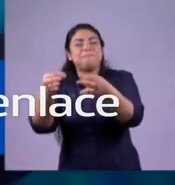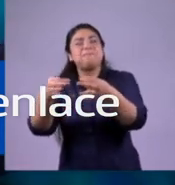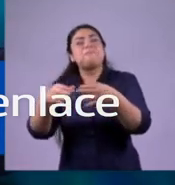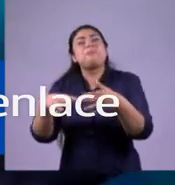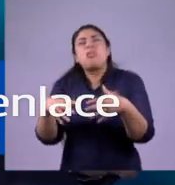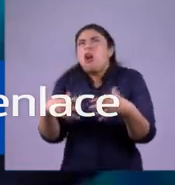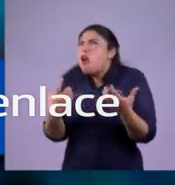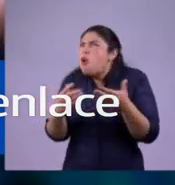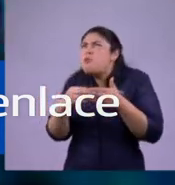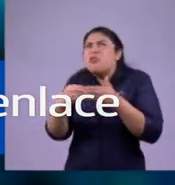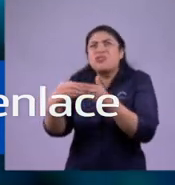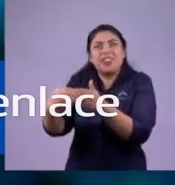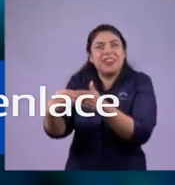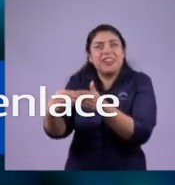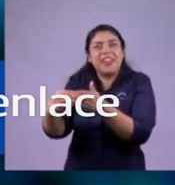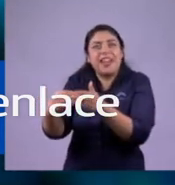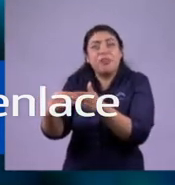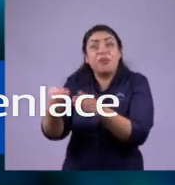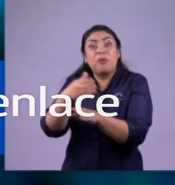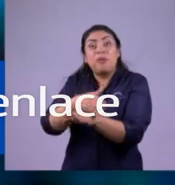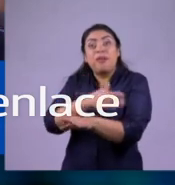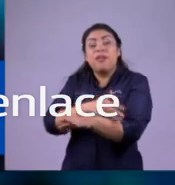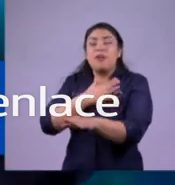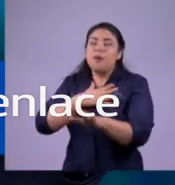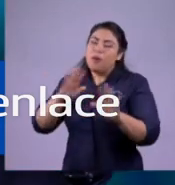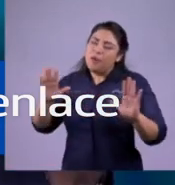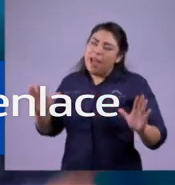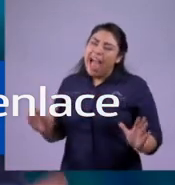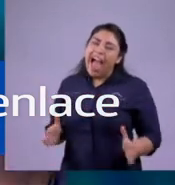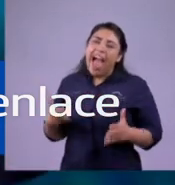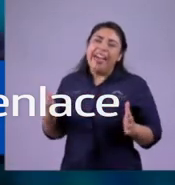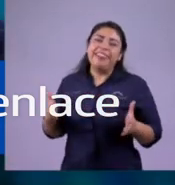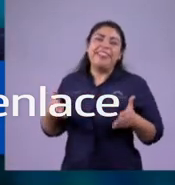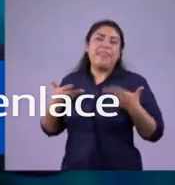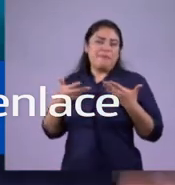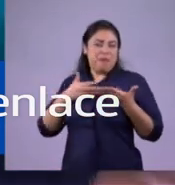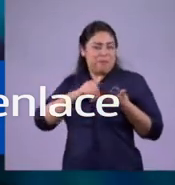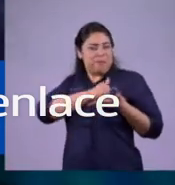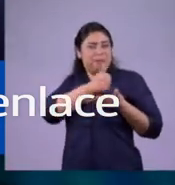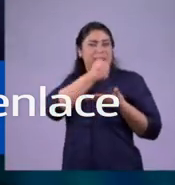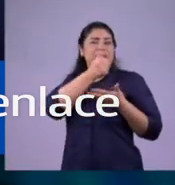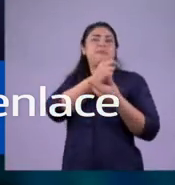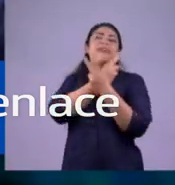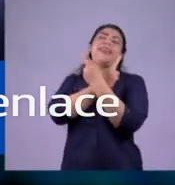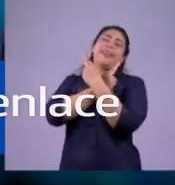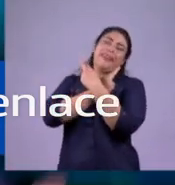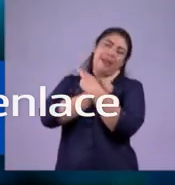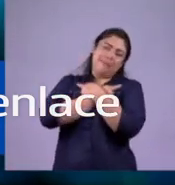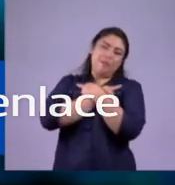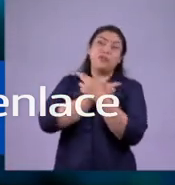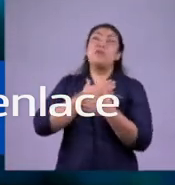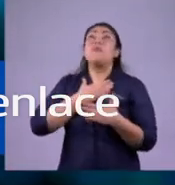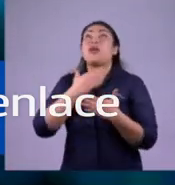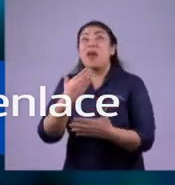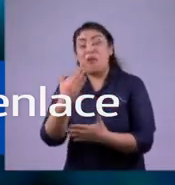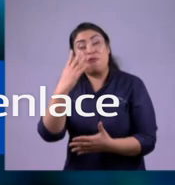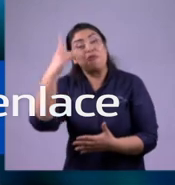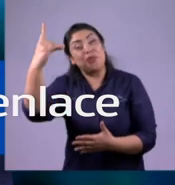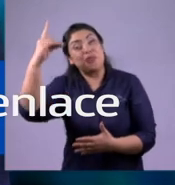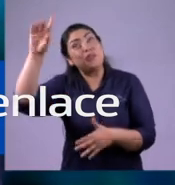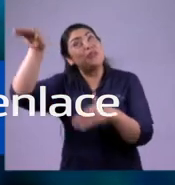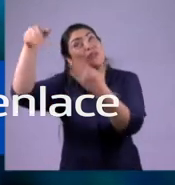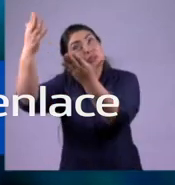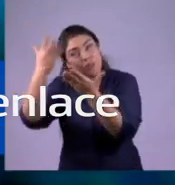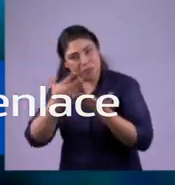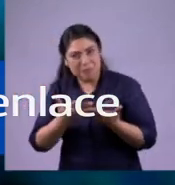cómo ser guiado por dios cuando estamos siendo confortados por qué pasa somos pastoreados porque estamos descansando porque confiamos que no nos falta nada